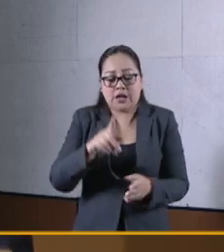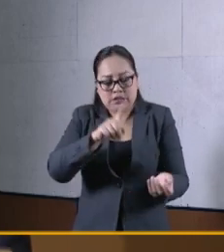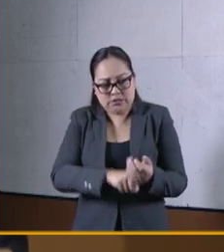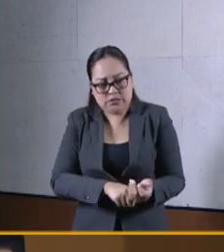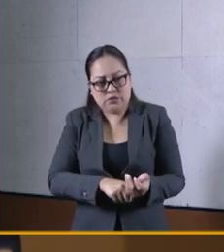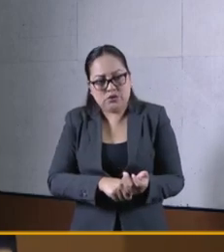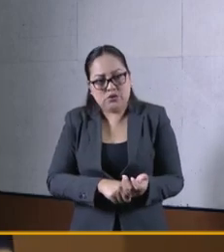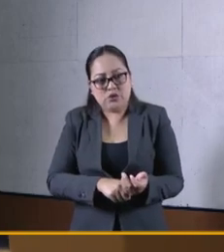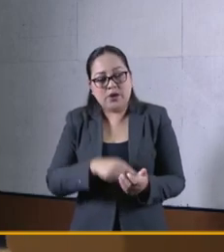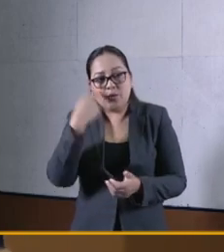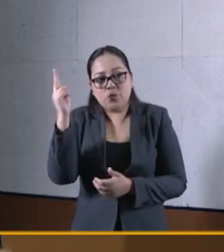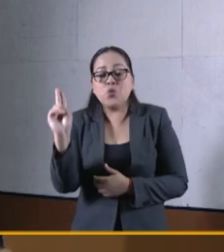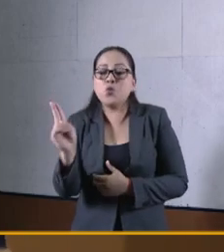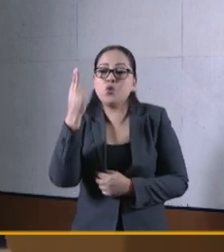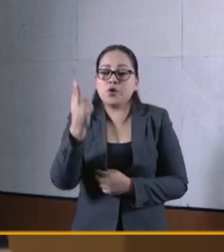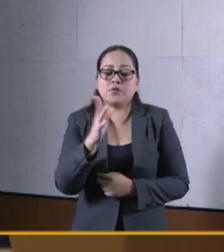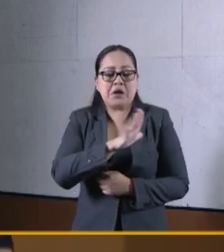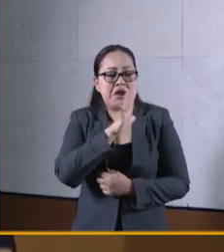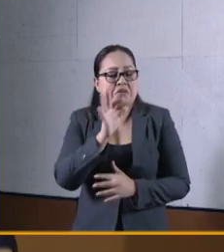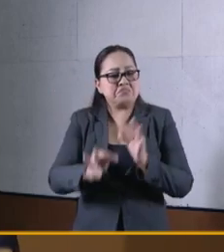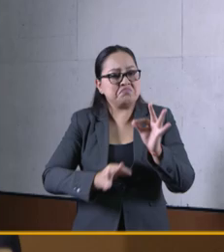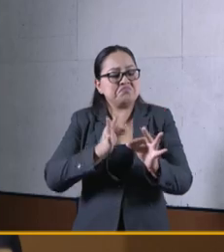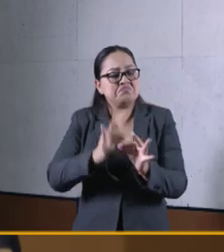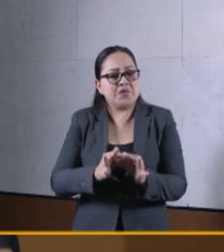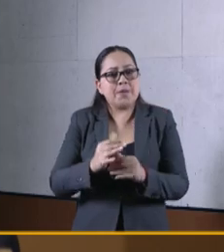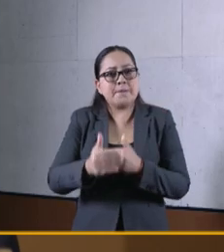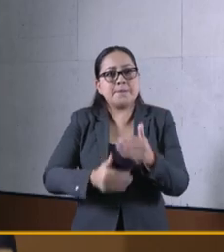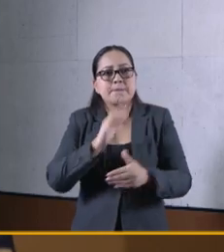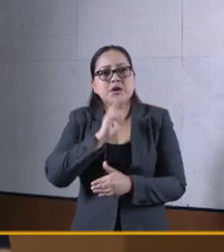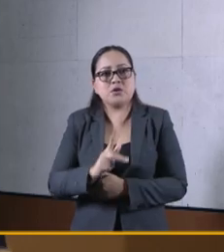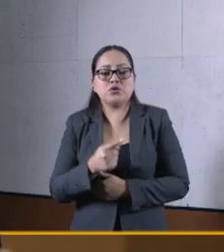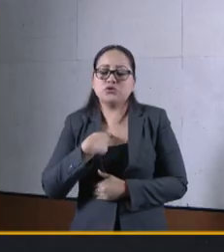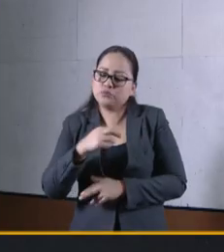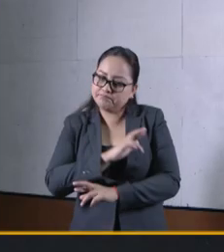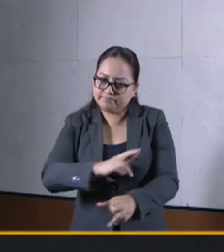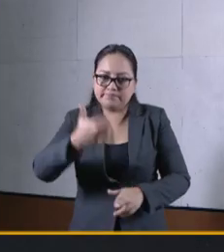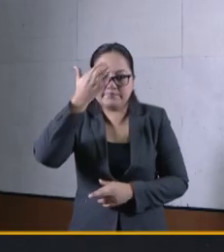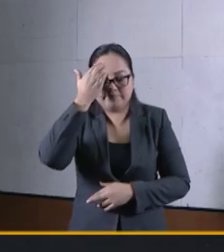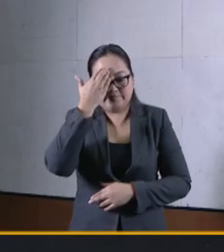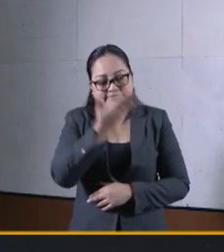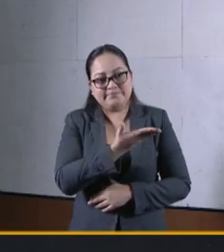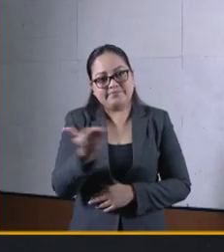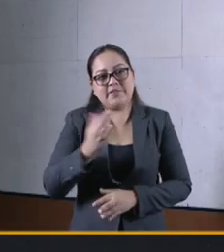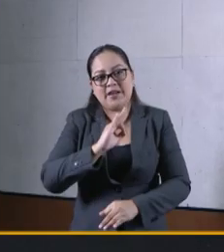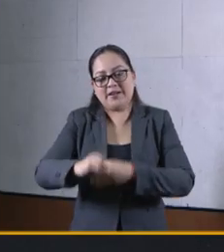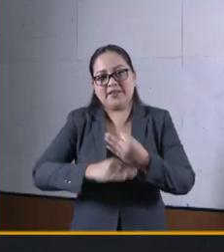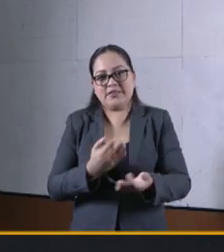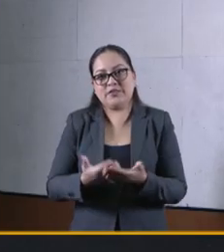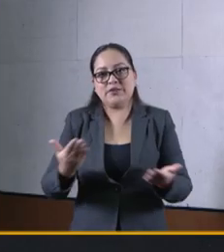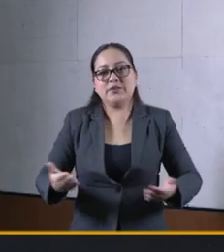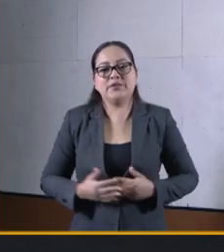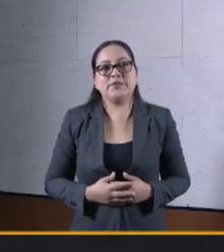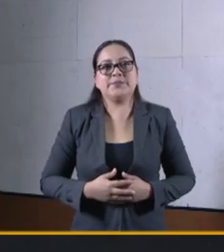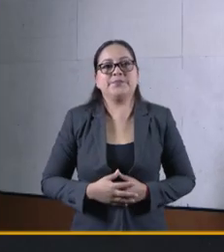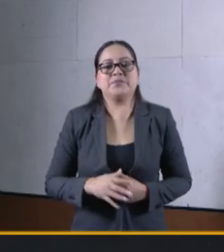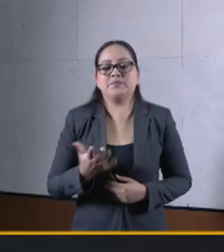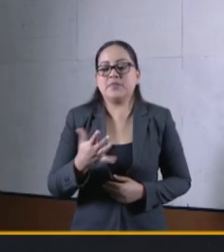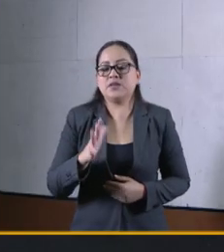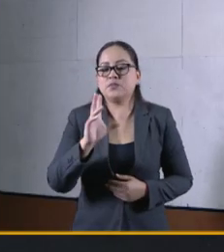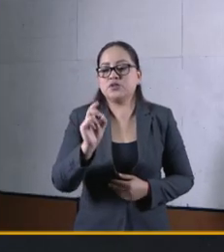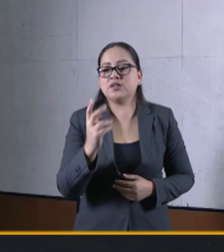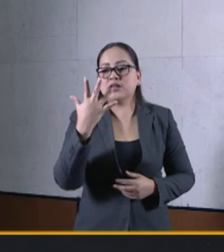ésta mi reconocimiento a todos ellos casi 35.000